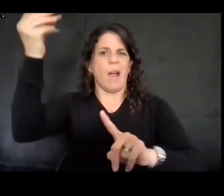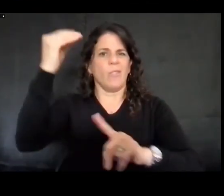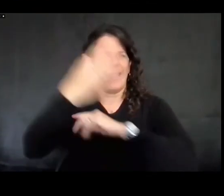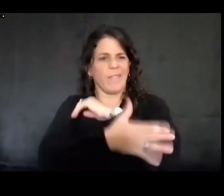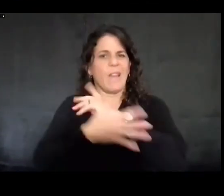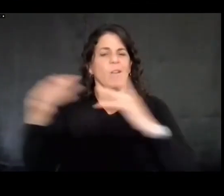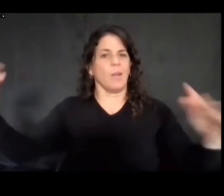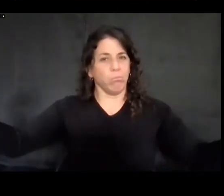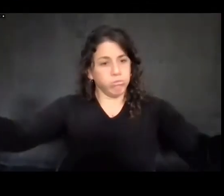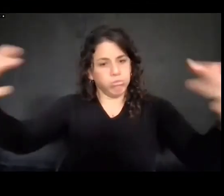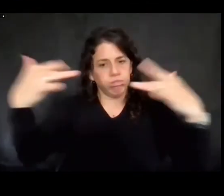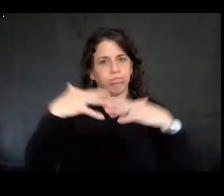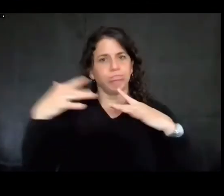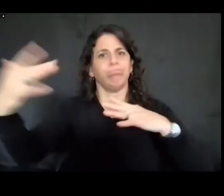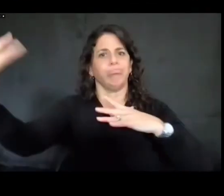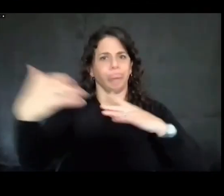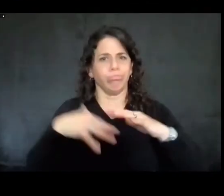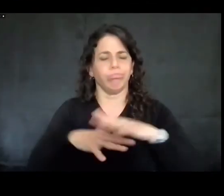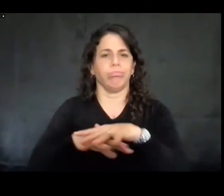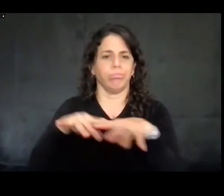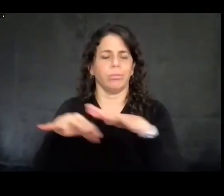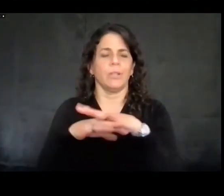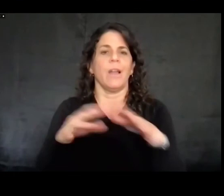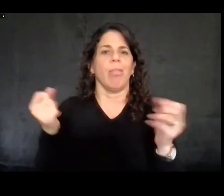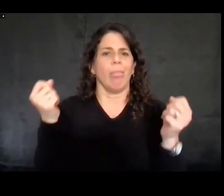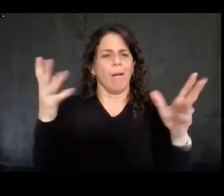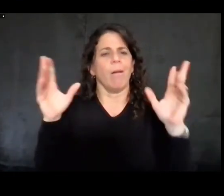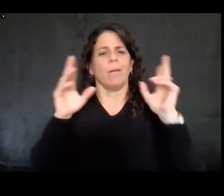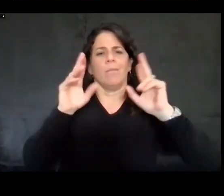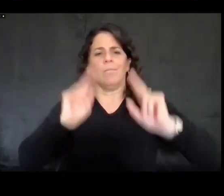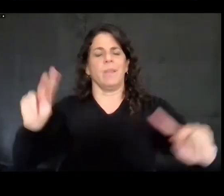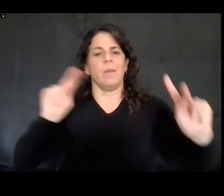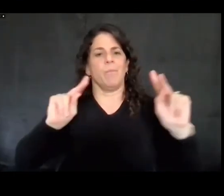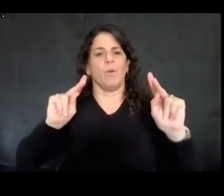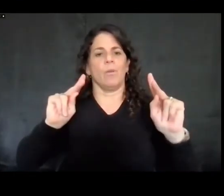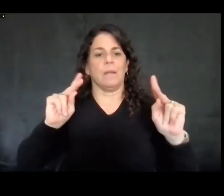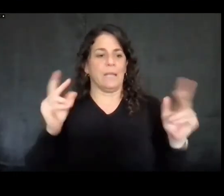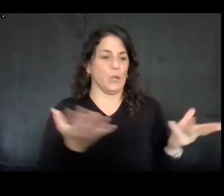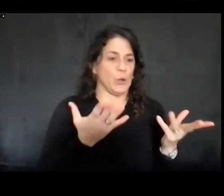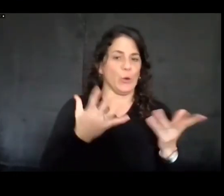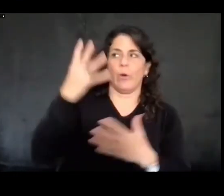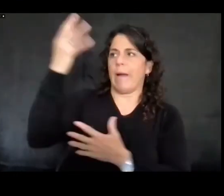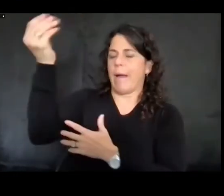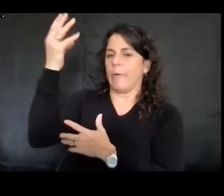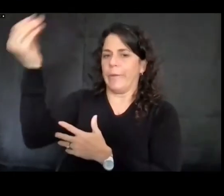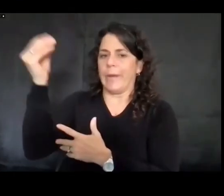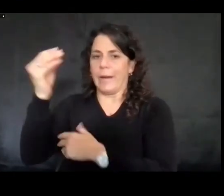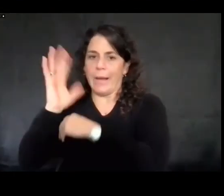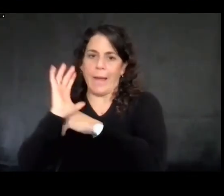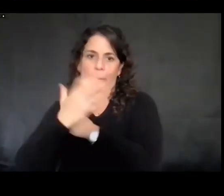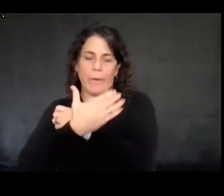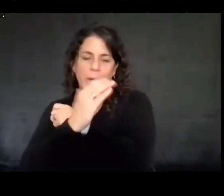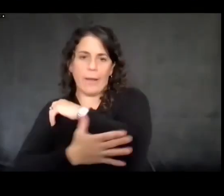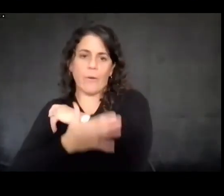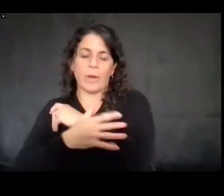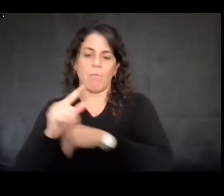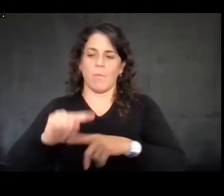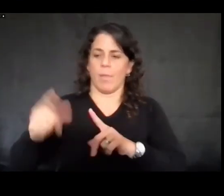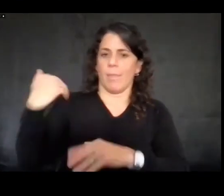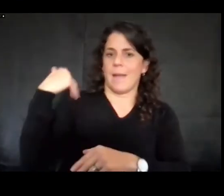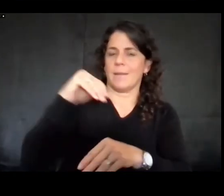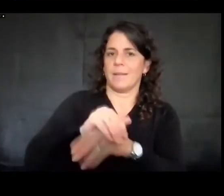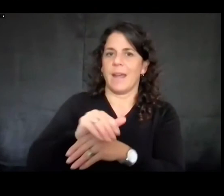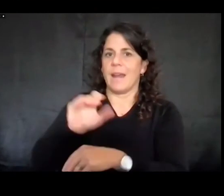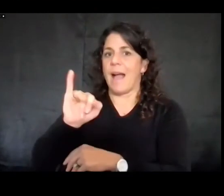condado fuera el condado como así también mucha gente dentro del condado la noche